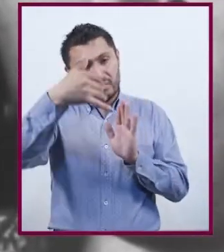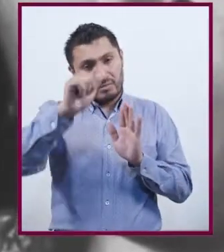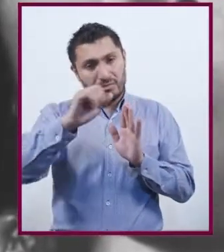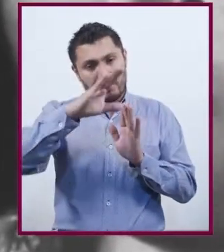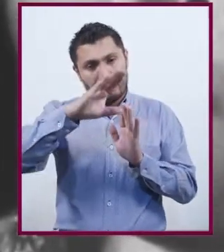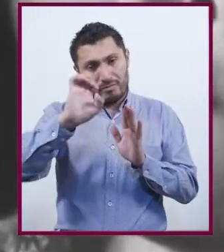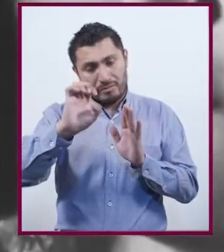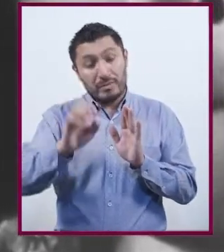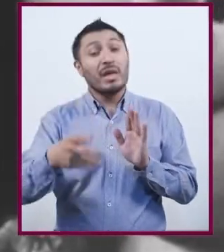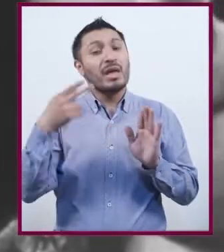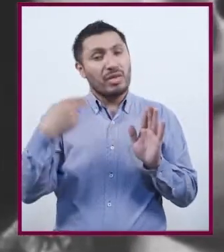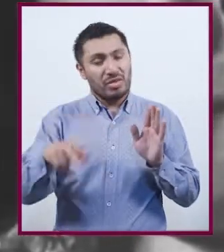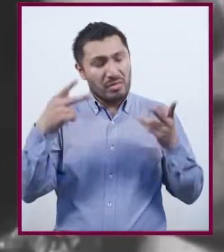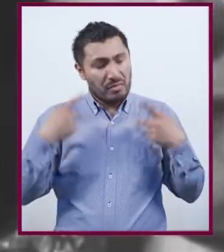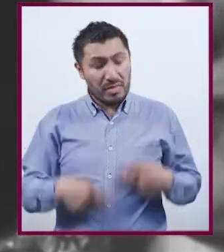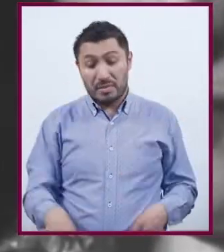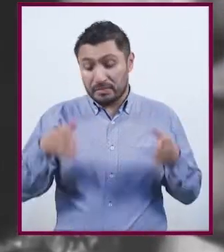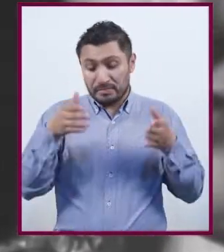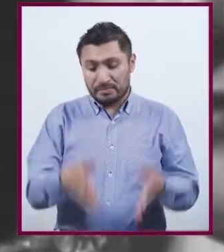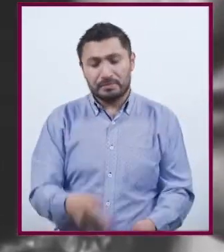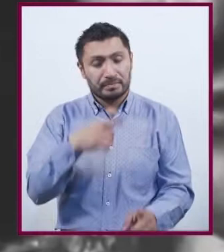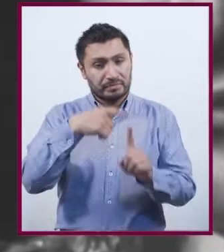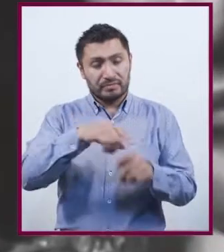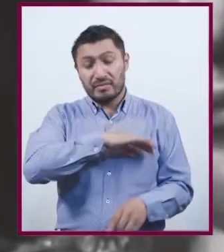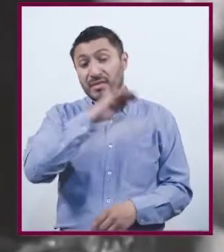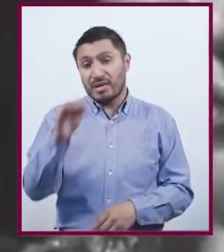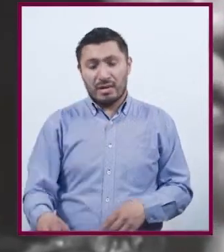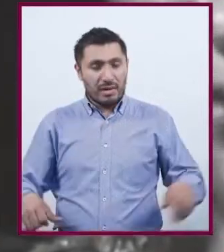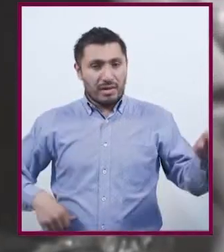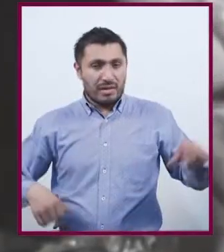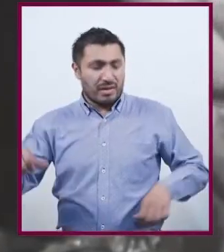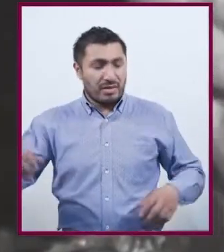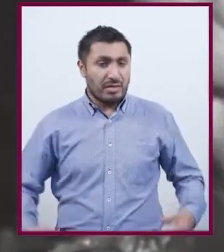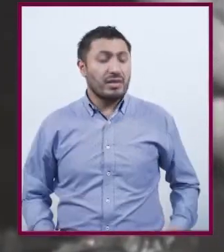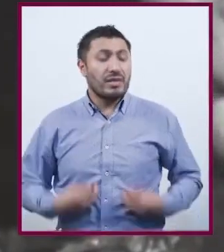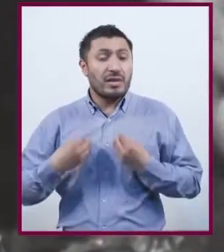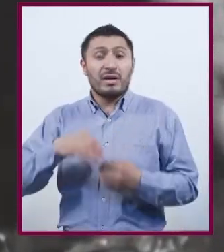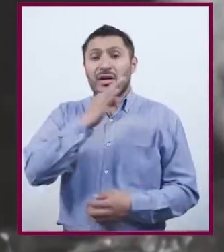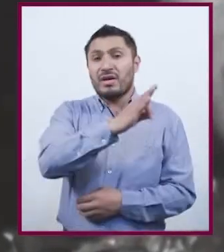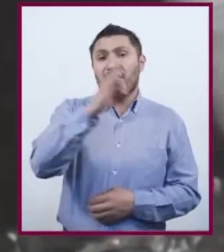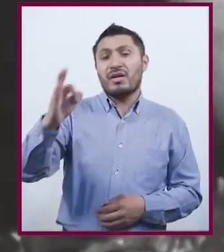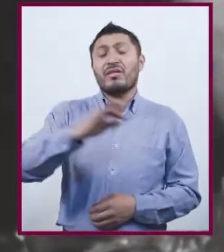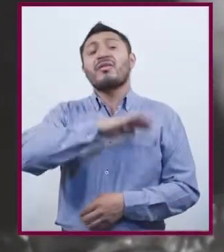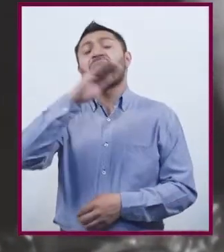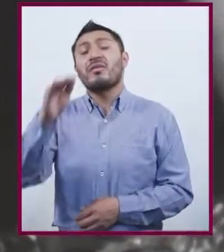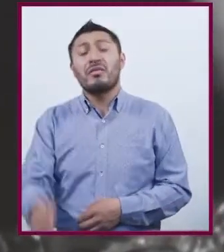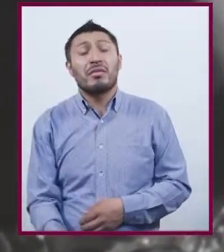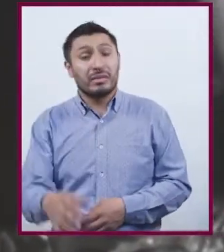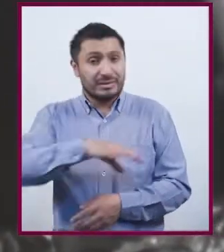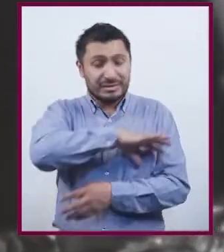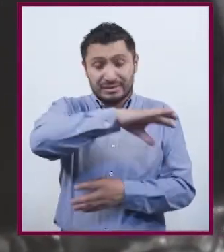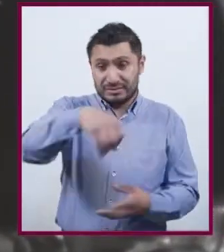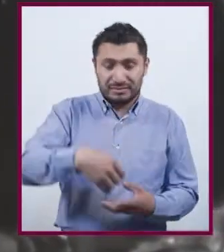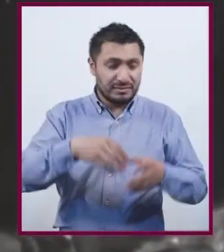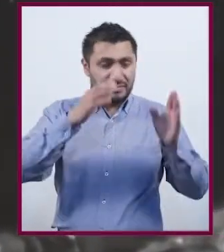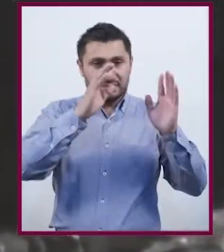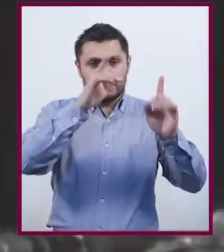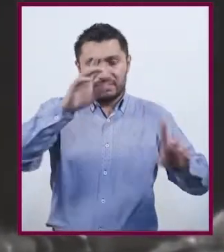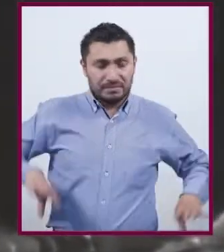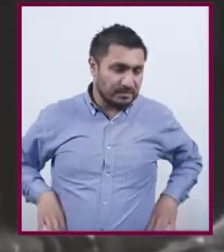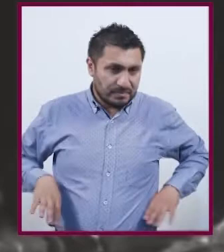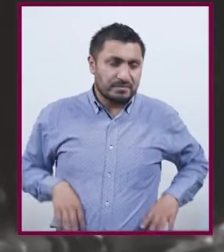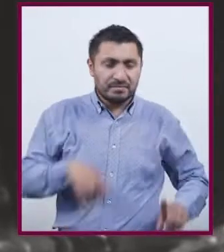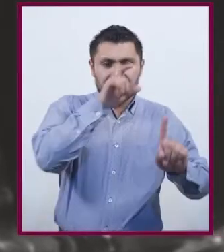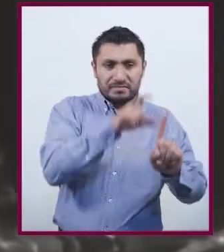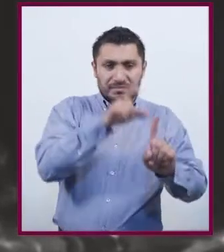podía leer "aquí yace" y el nombre de la persona enterrada, su actividad en vida y la fecha de su muerte, con